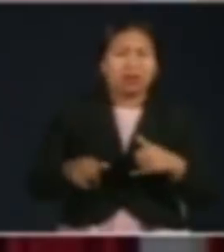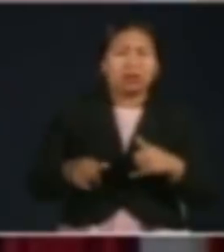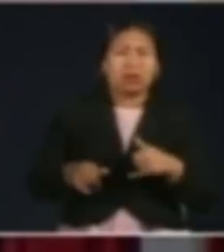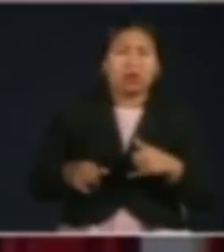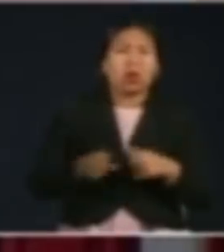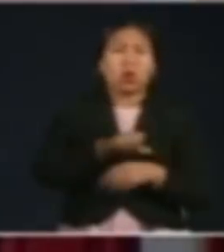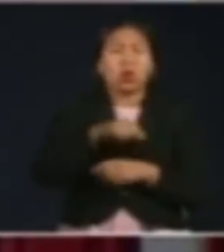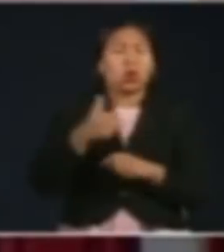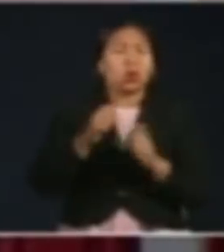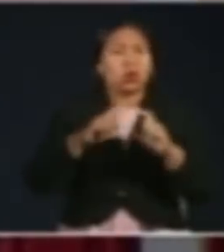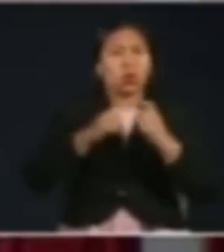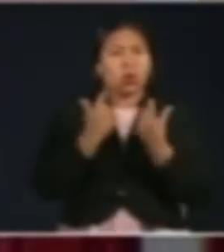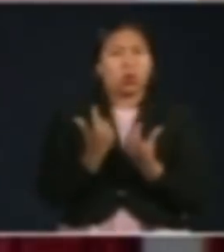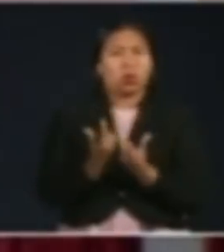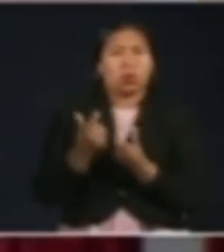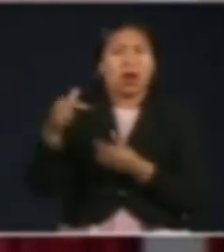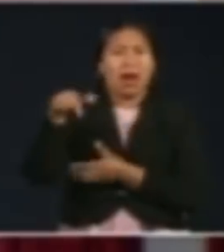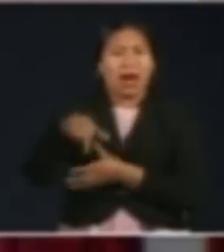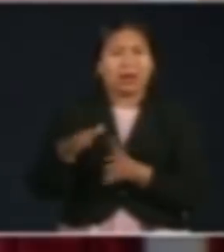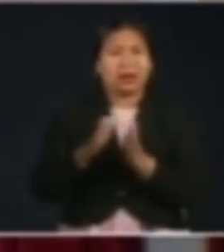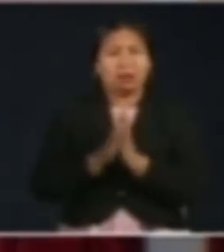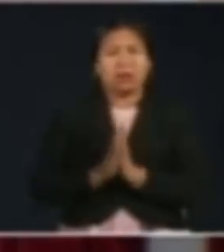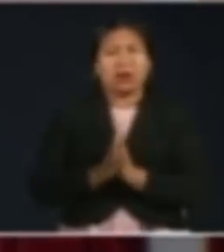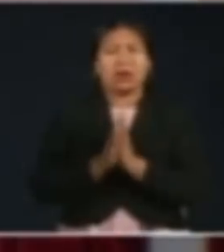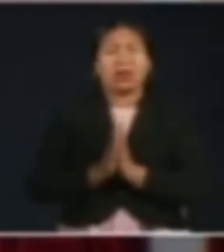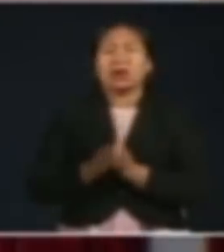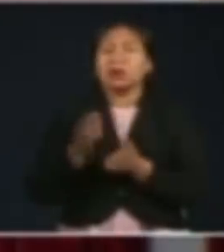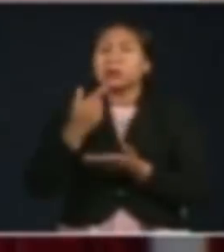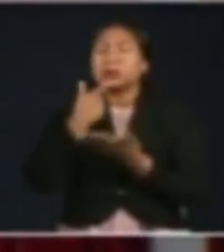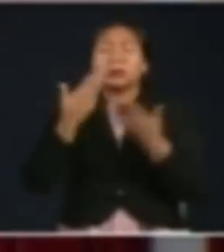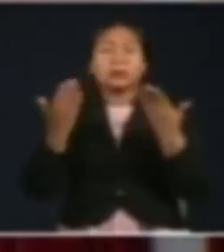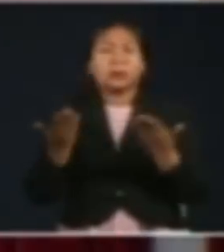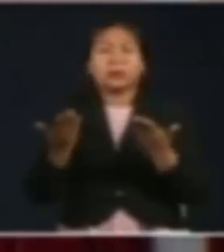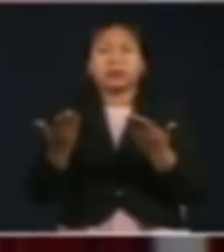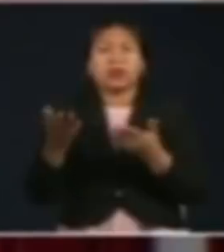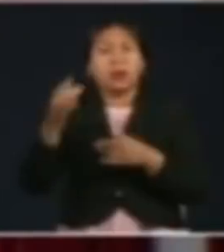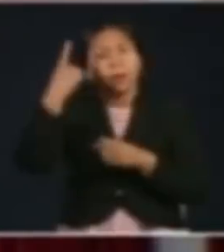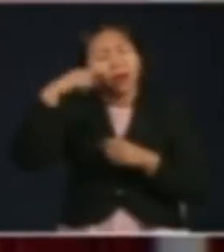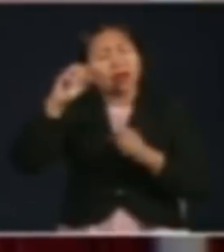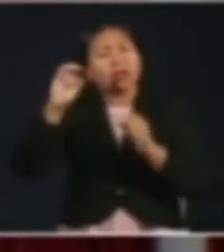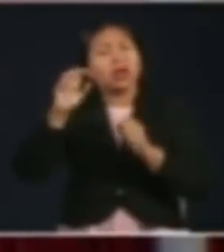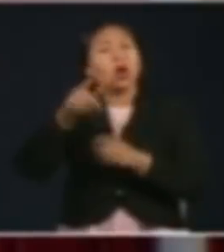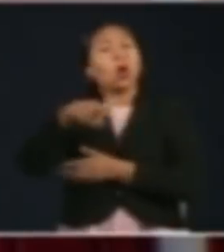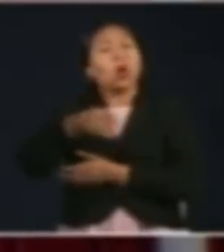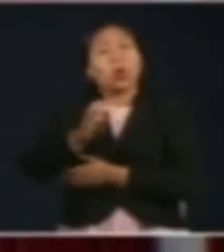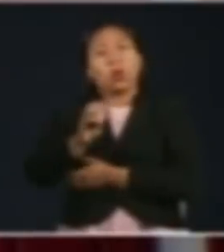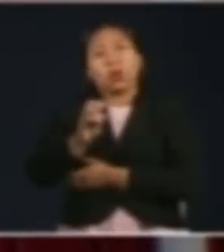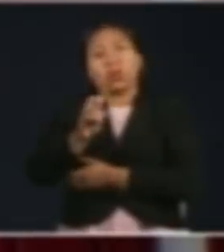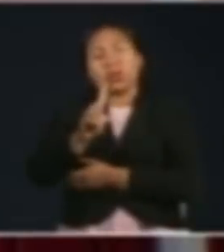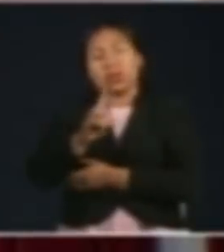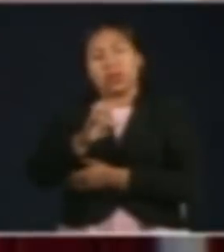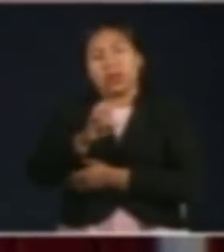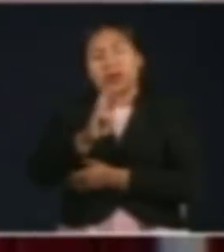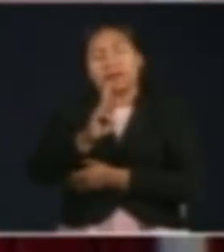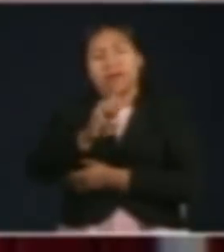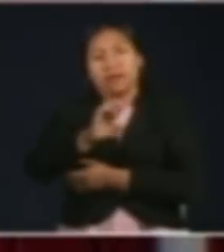del Grupo Movin aquí a pedir una delación premiada para que Odebrecht siguiera en la